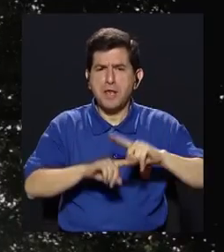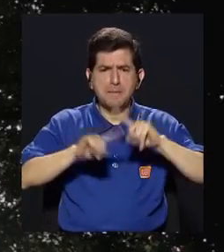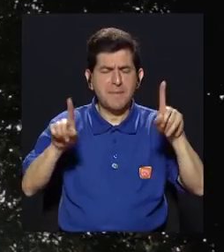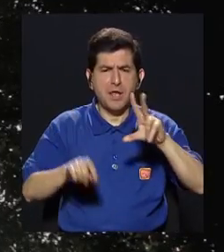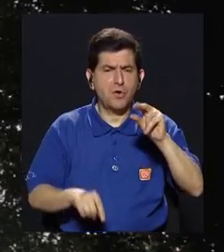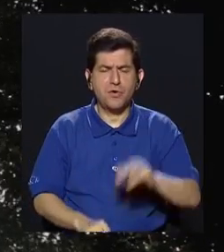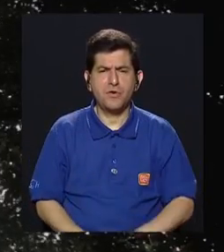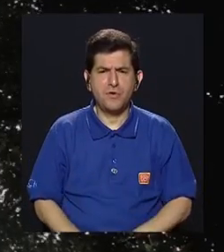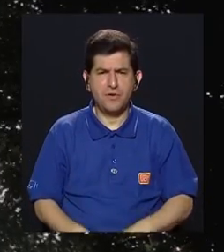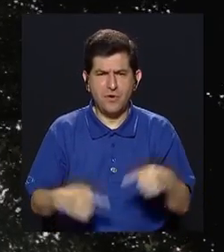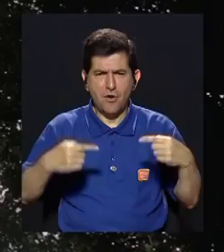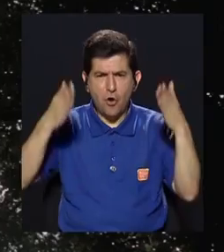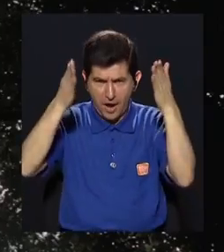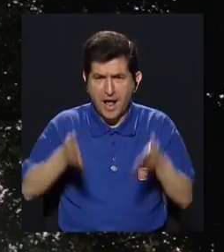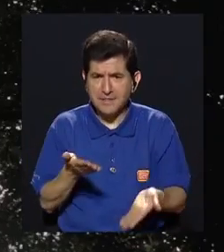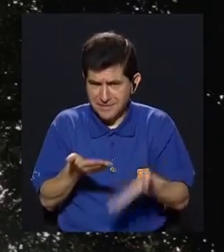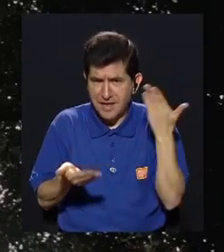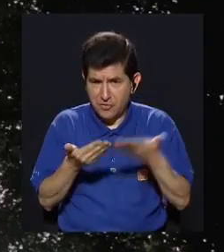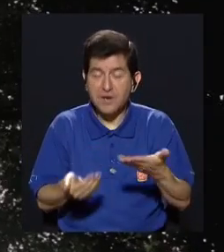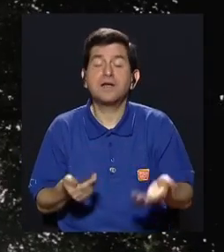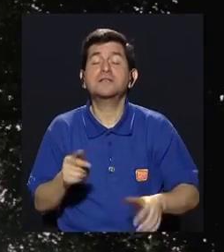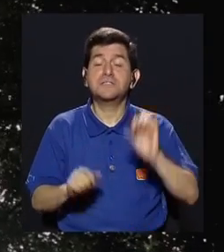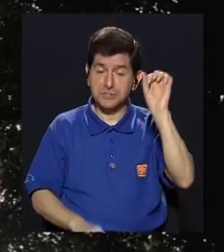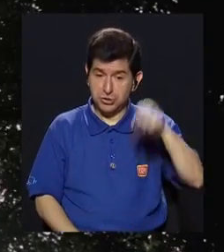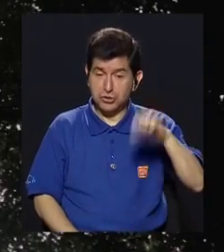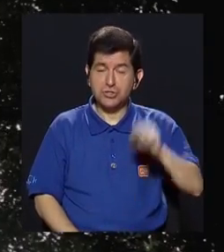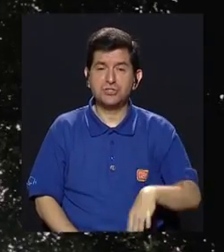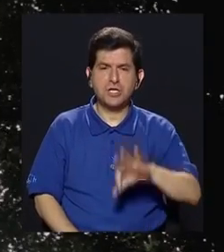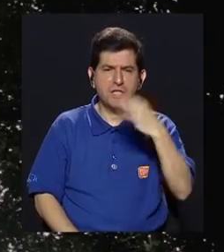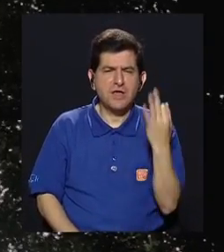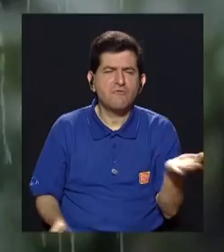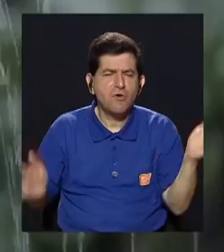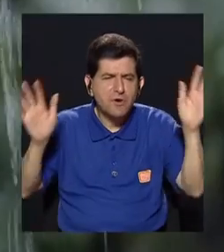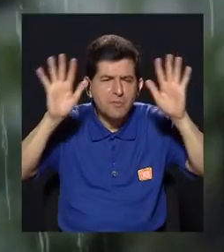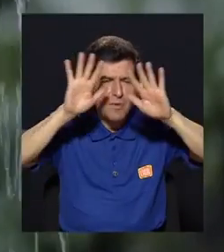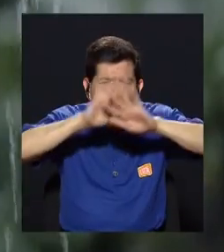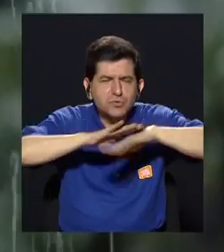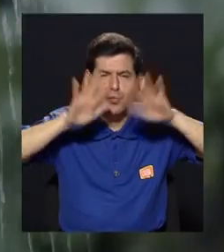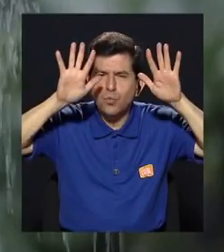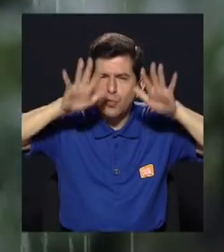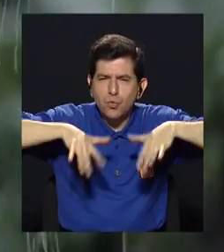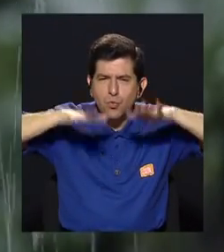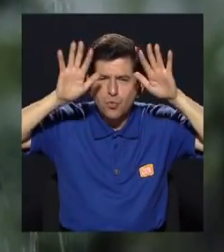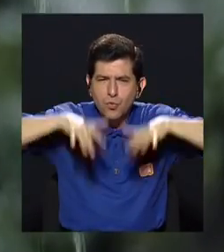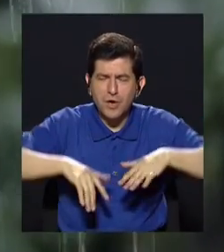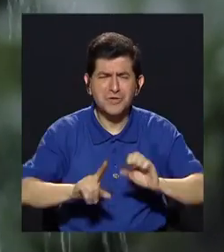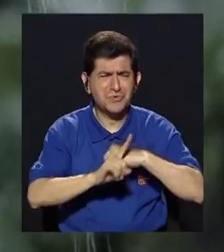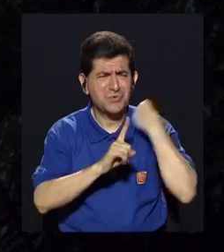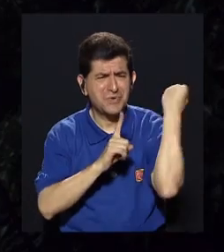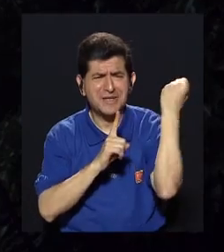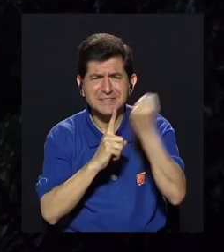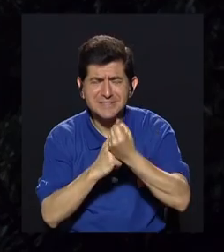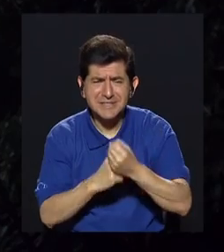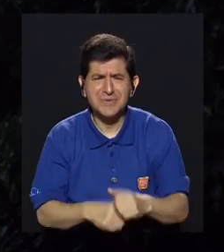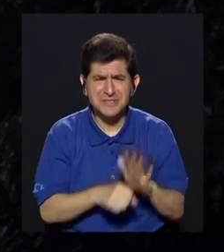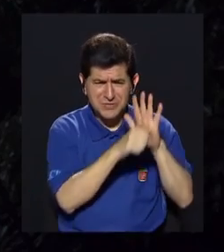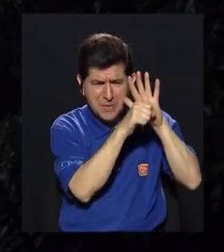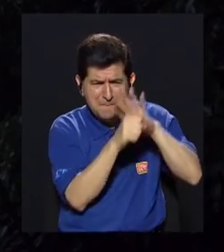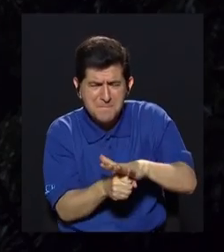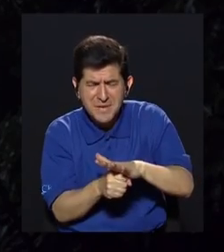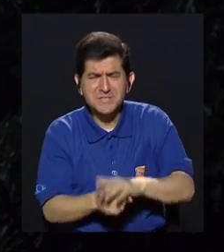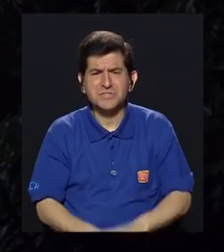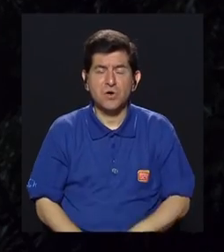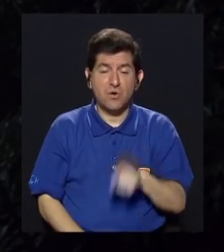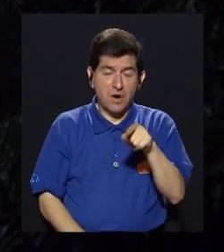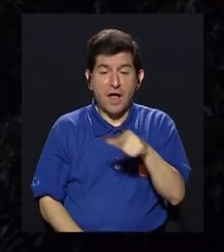es así que un antagonista es de alguna forma oscuro la lluvia la incremento se expresó el